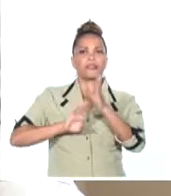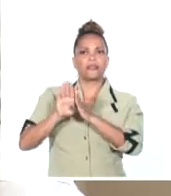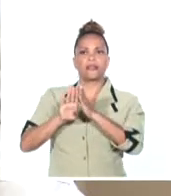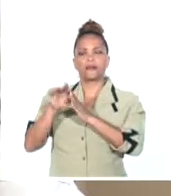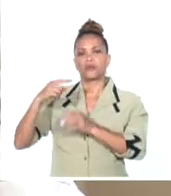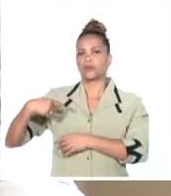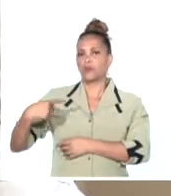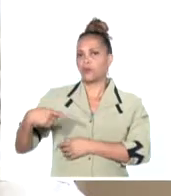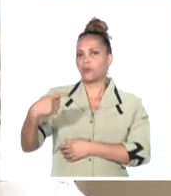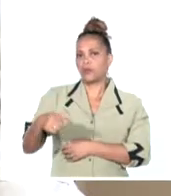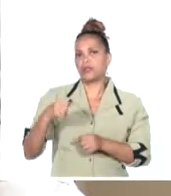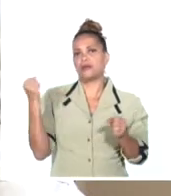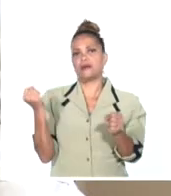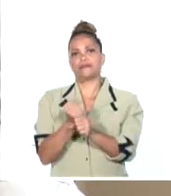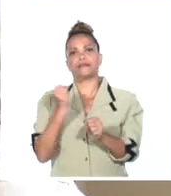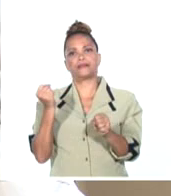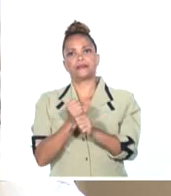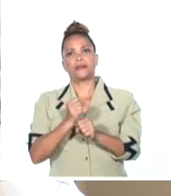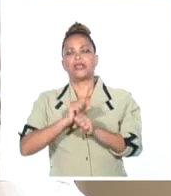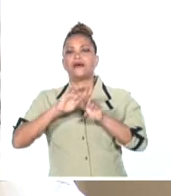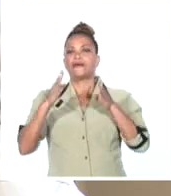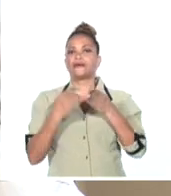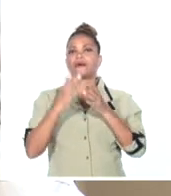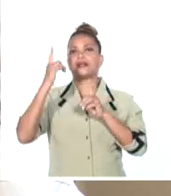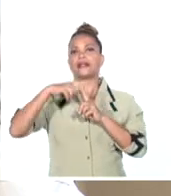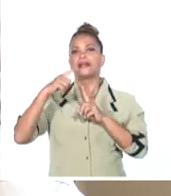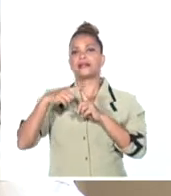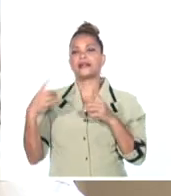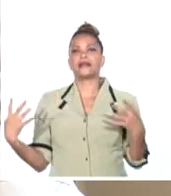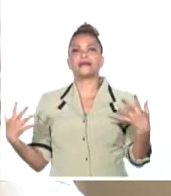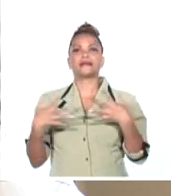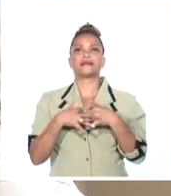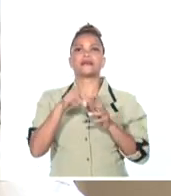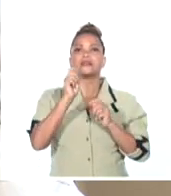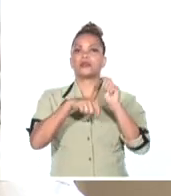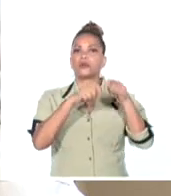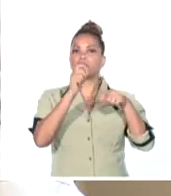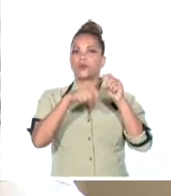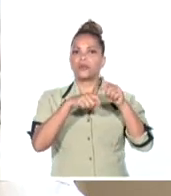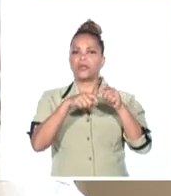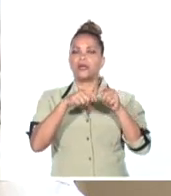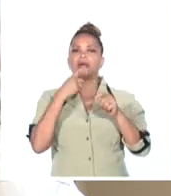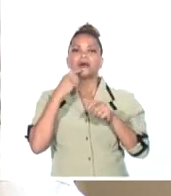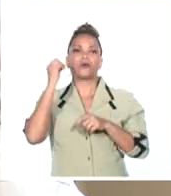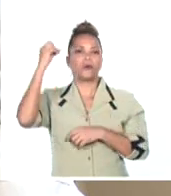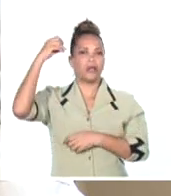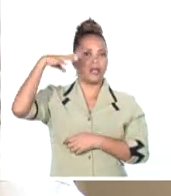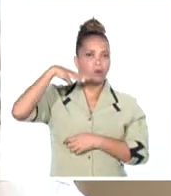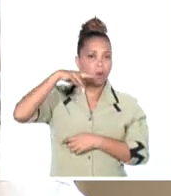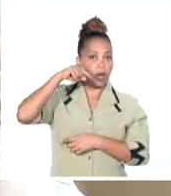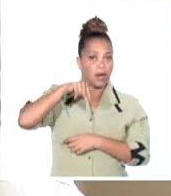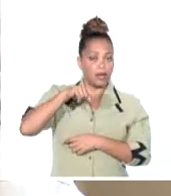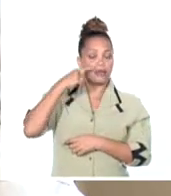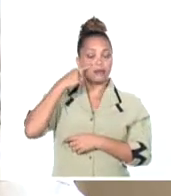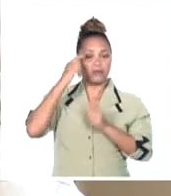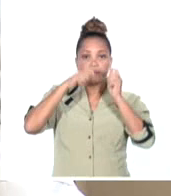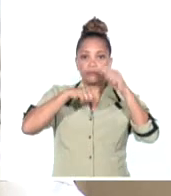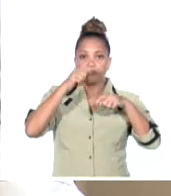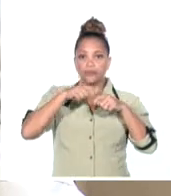constante en todas las técnicas relacionadas con la cirugía laparoscópica, sobre todo aquellas en relación con el